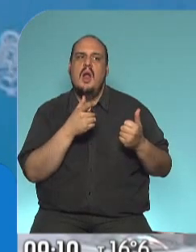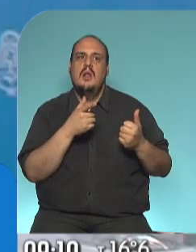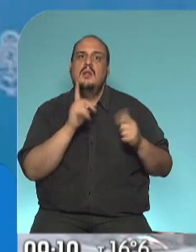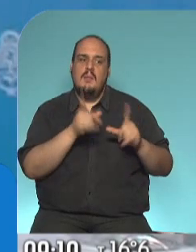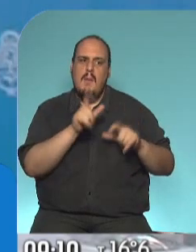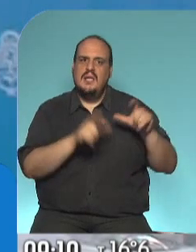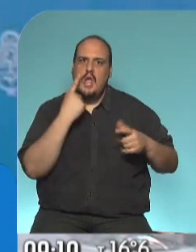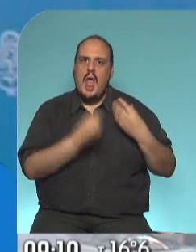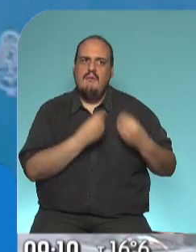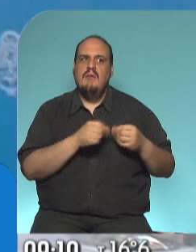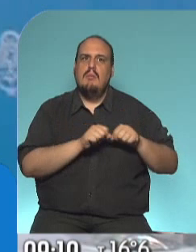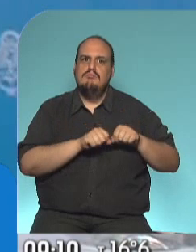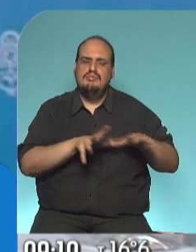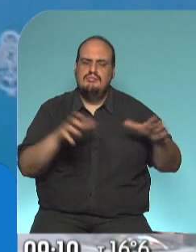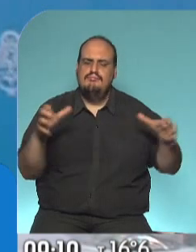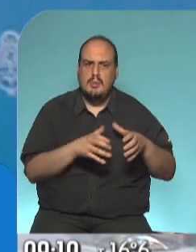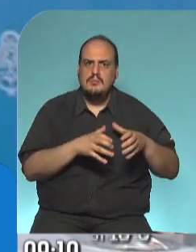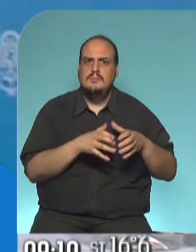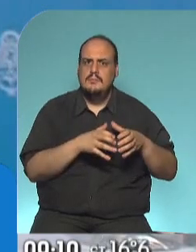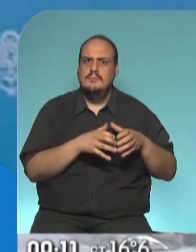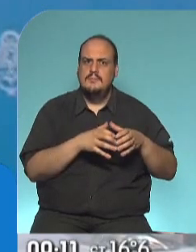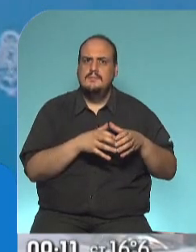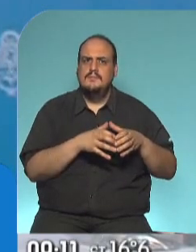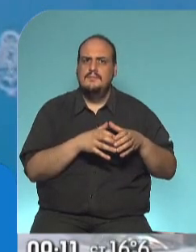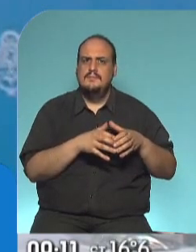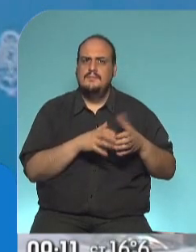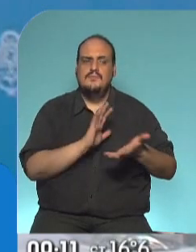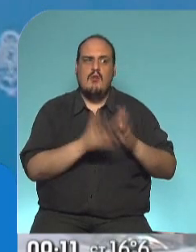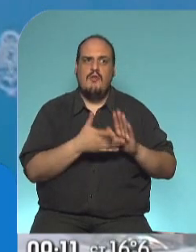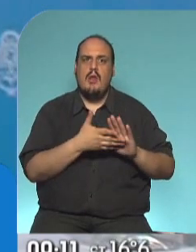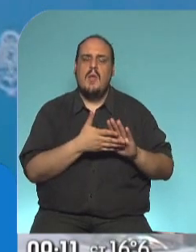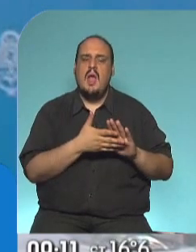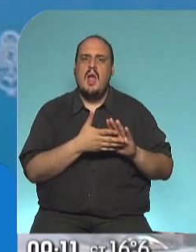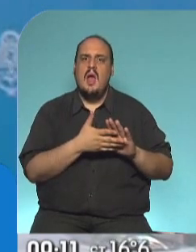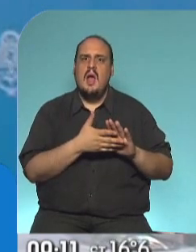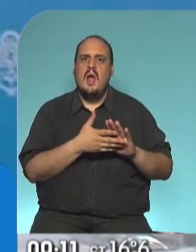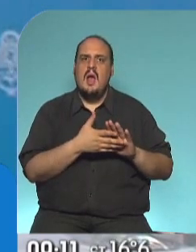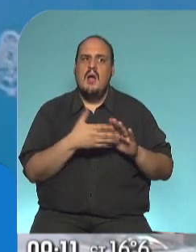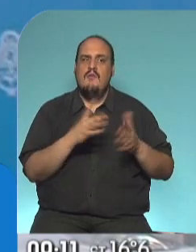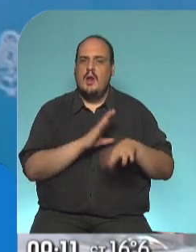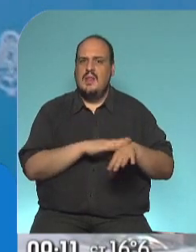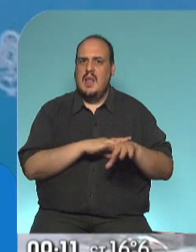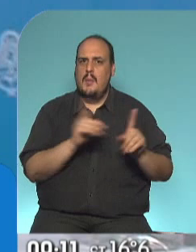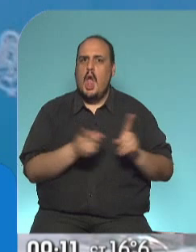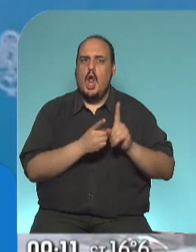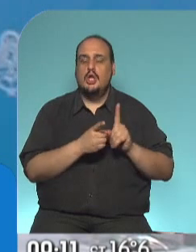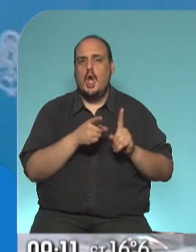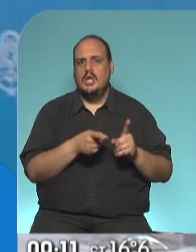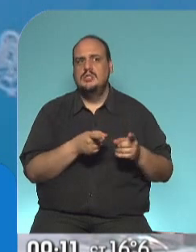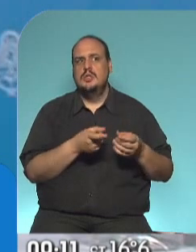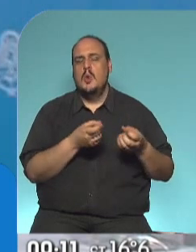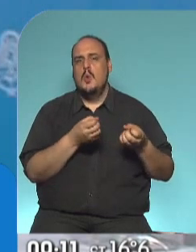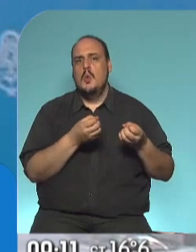disminuir la circulación de personas en forma intensa por un periodo cortado es mucho más probable que se